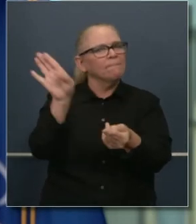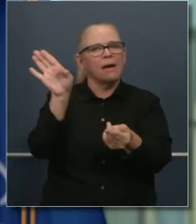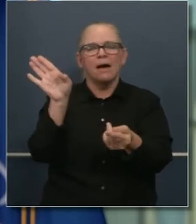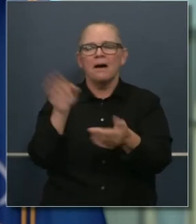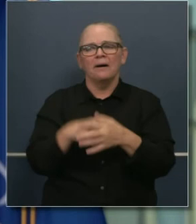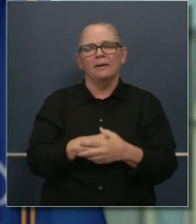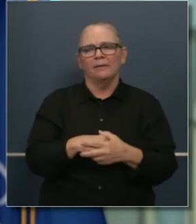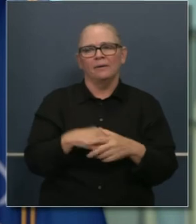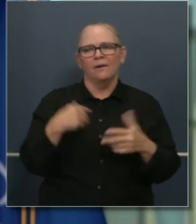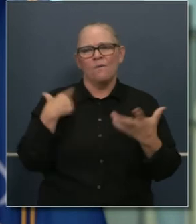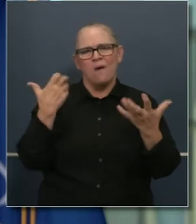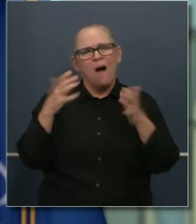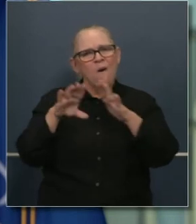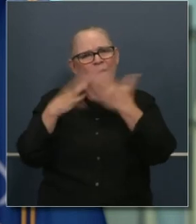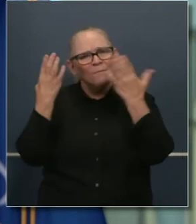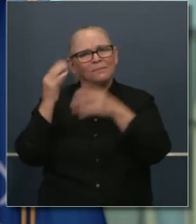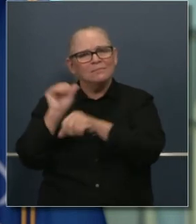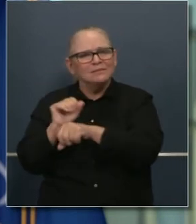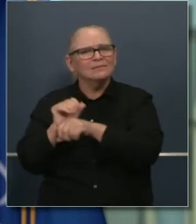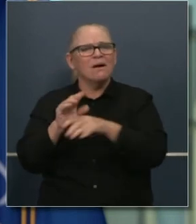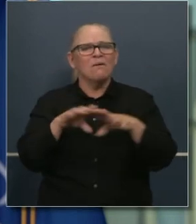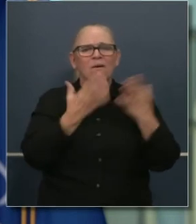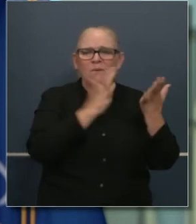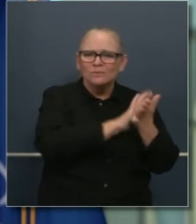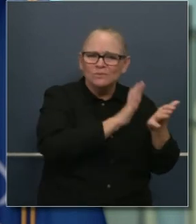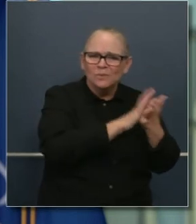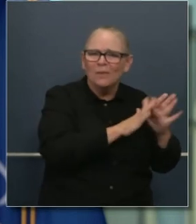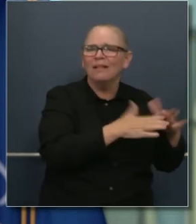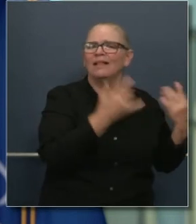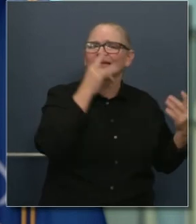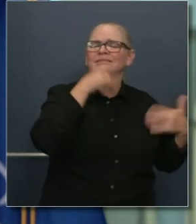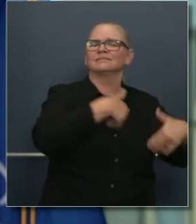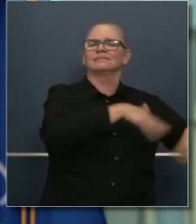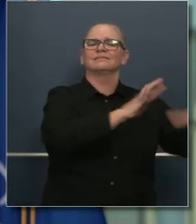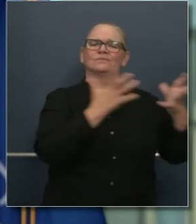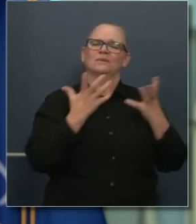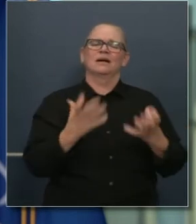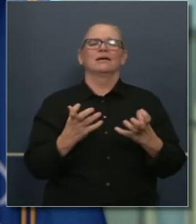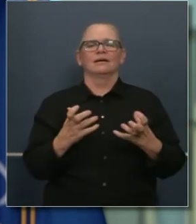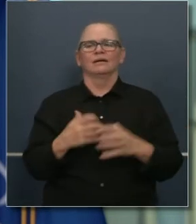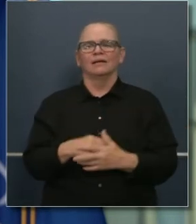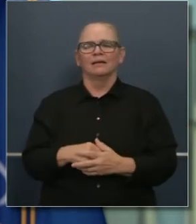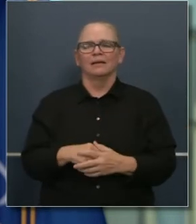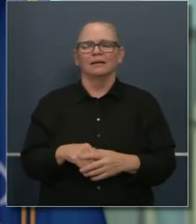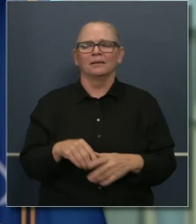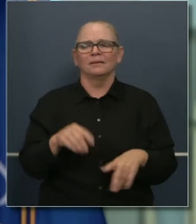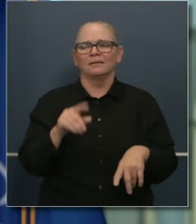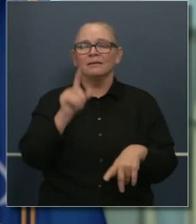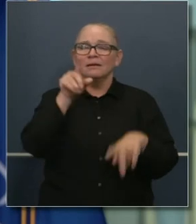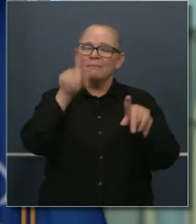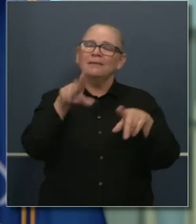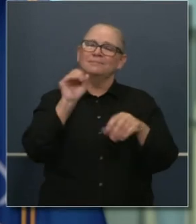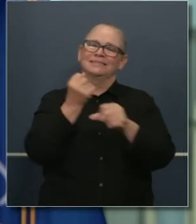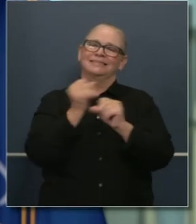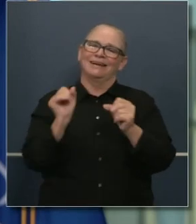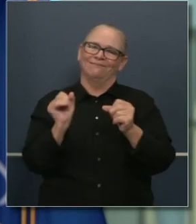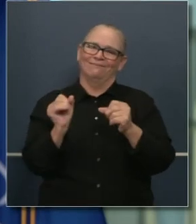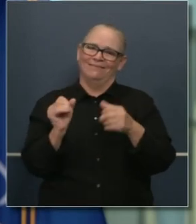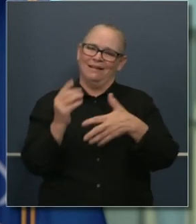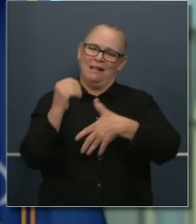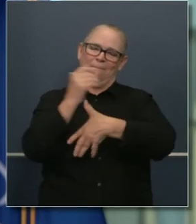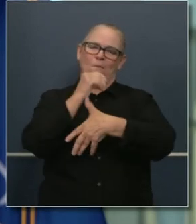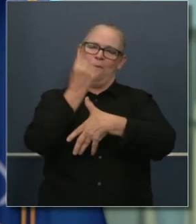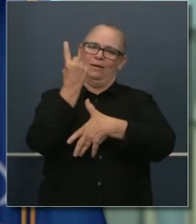para poder abrir completamente nuestra economía y para que las escuelas puedan abrirse de nuevo de manera segura lo más importante que pueden hacer